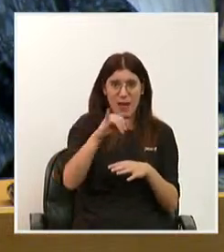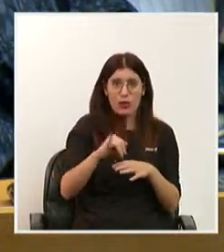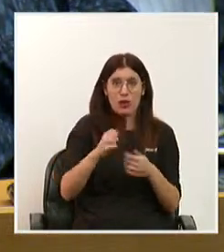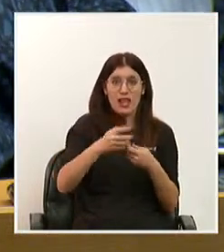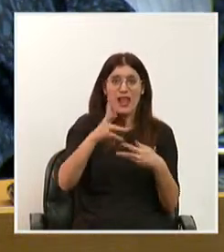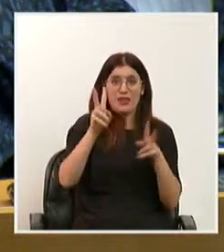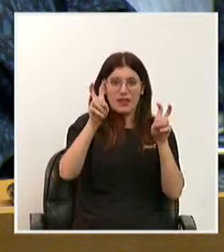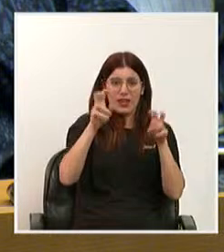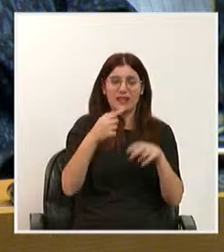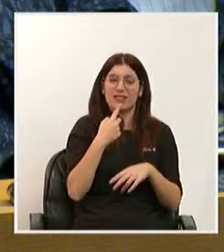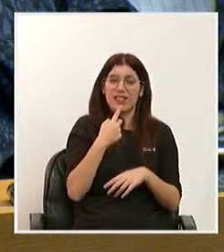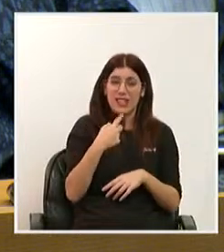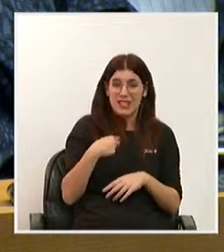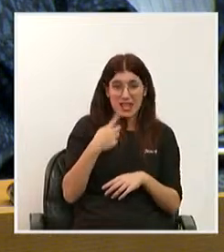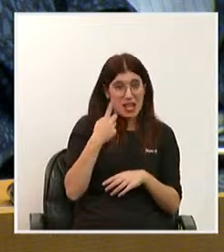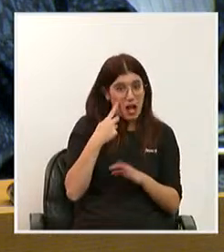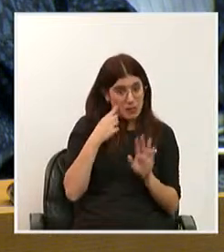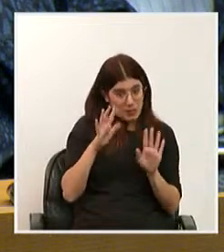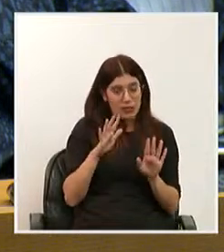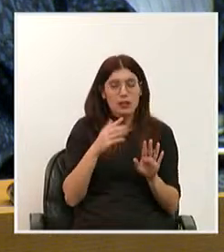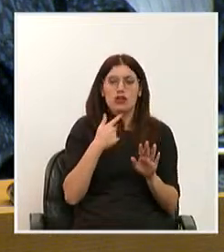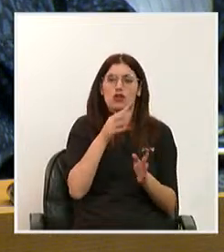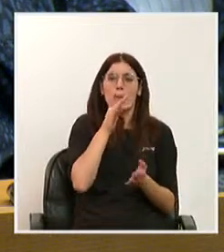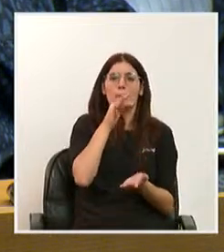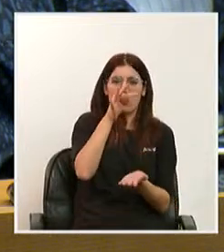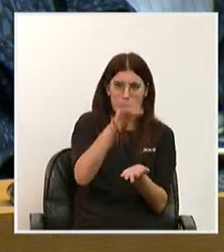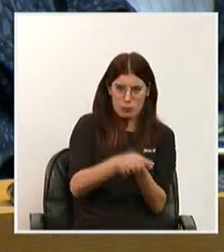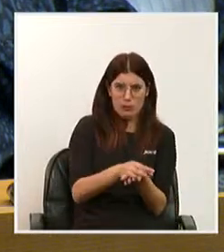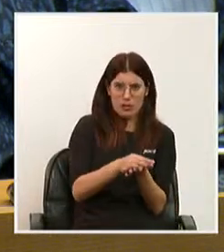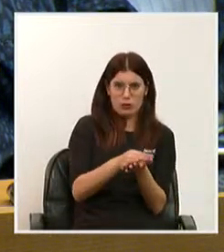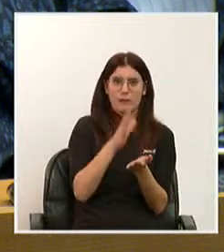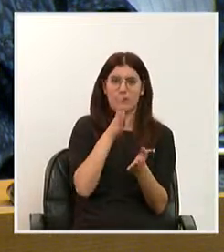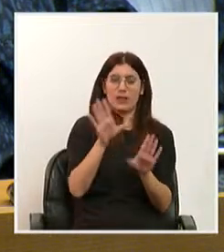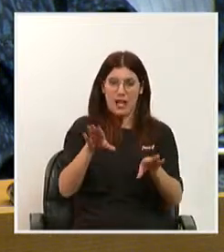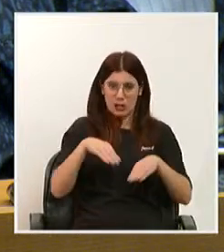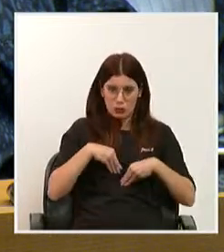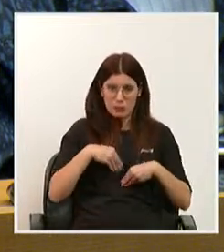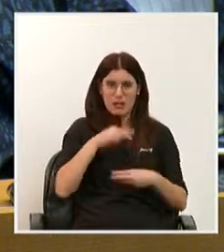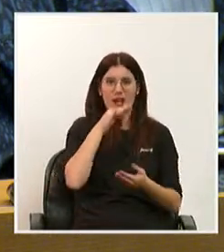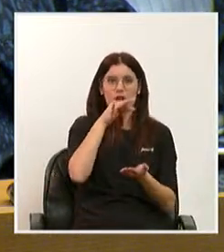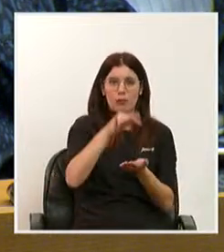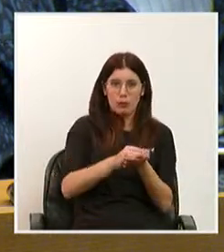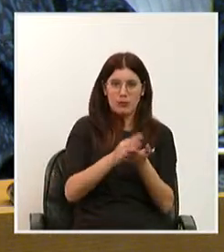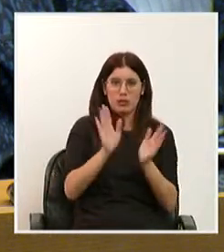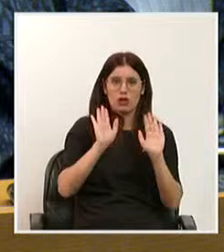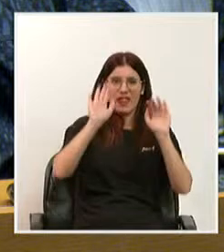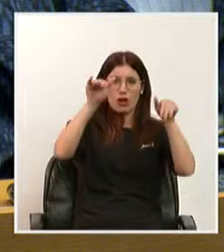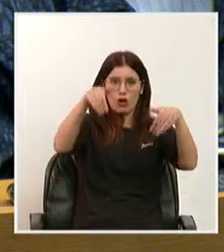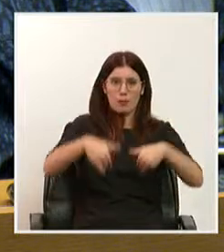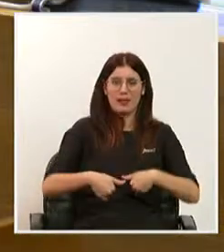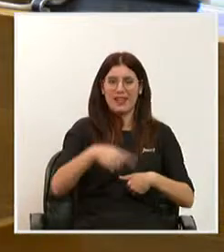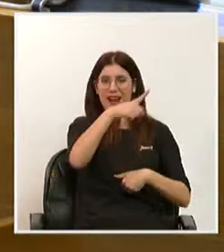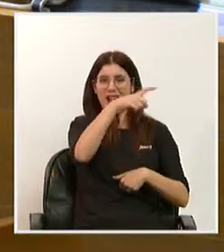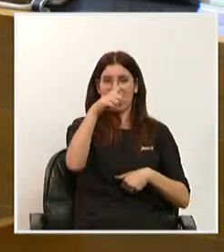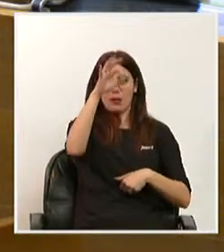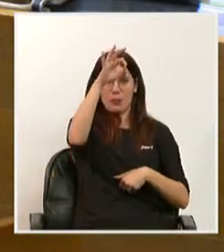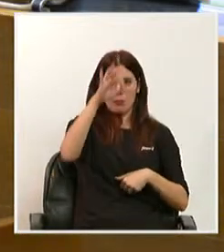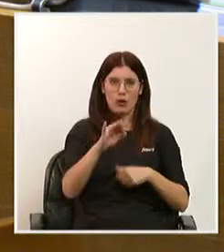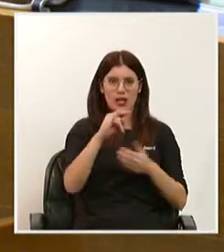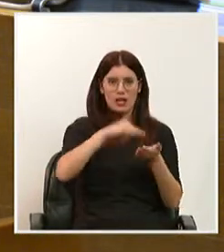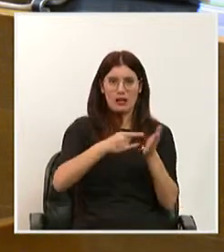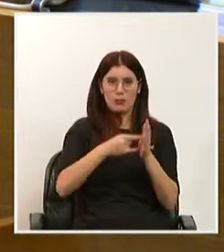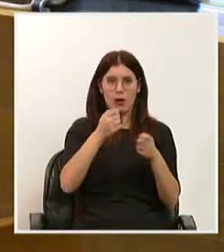y aista me comprometo a asumir el compromiso de completar al 100% el programa